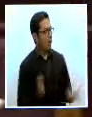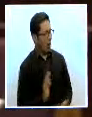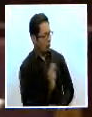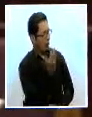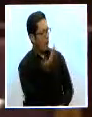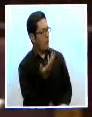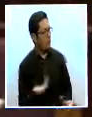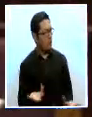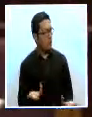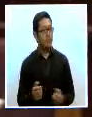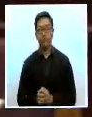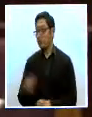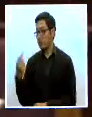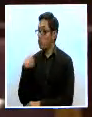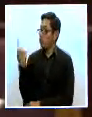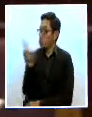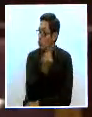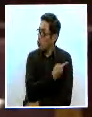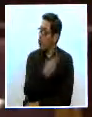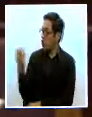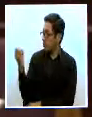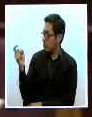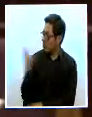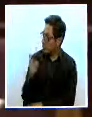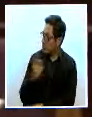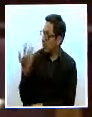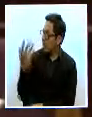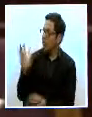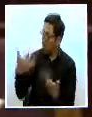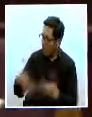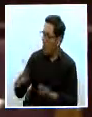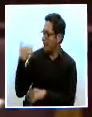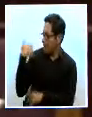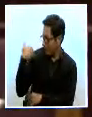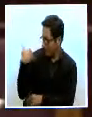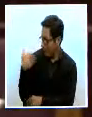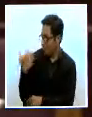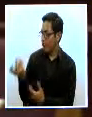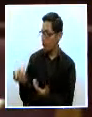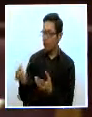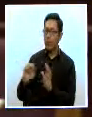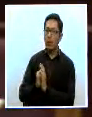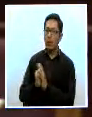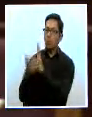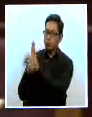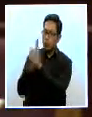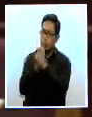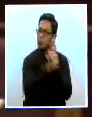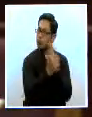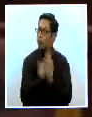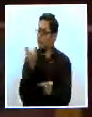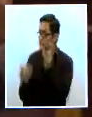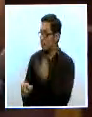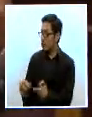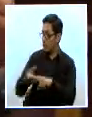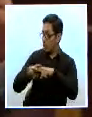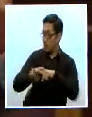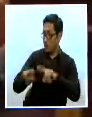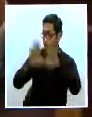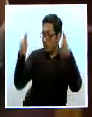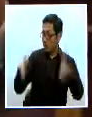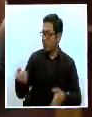adicional nosotros tenemos una campaña de Ciudad amisar al taxista que sepa el taxista también que en algún momento nuestros hijos nuestras esposas también